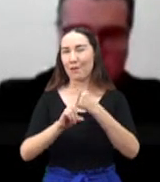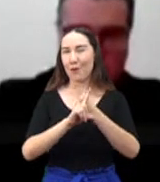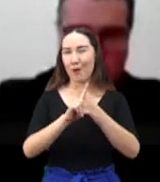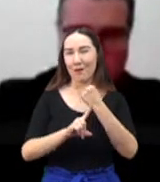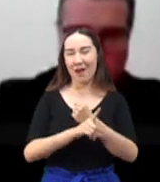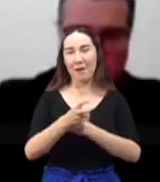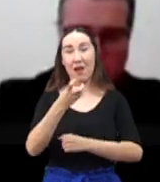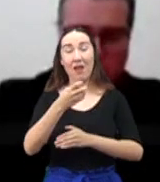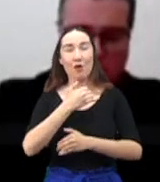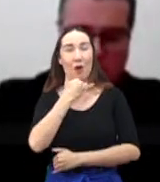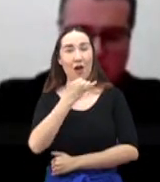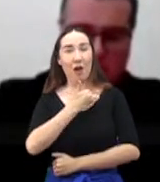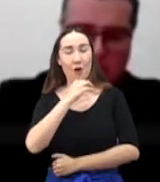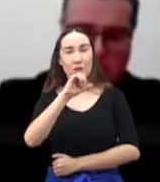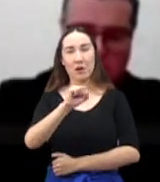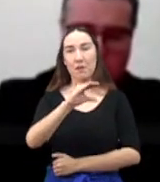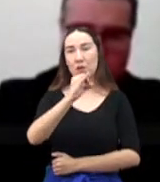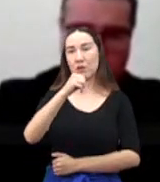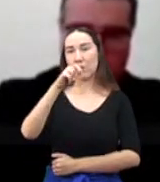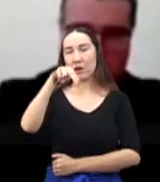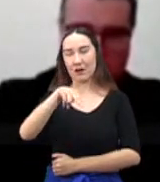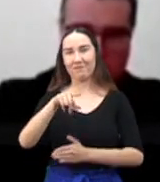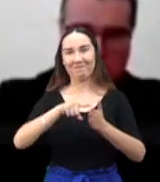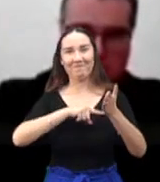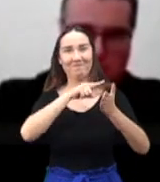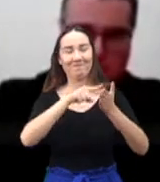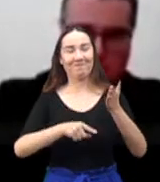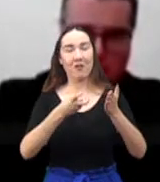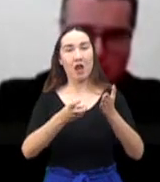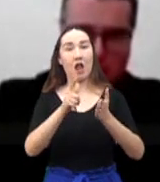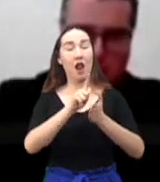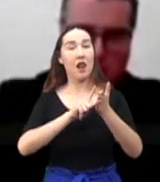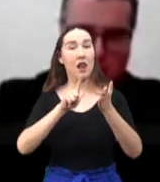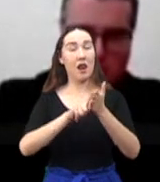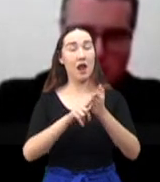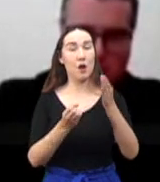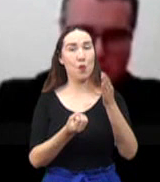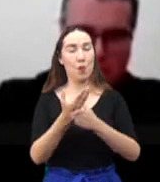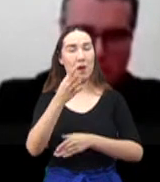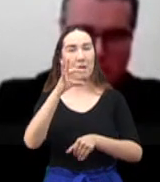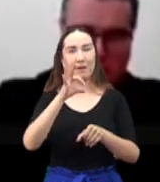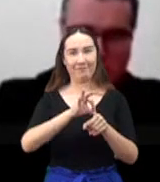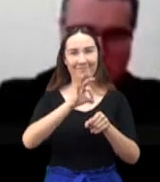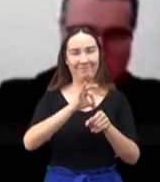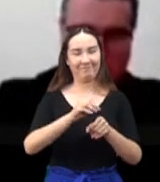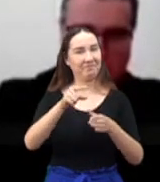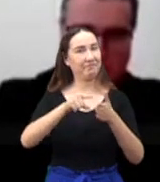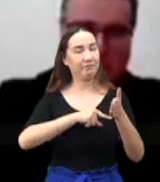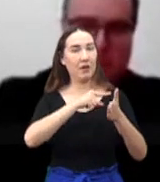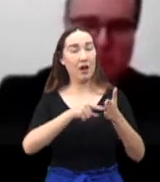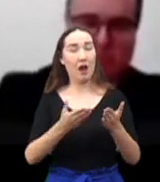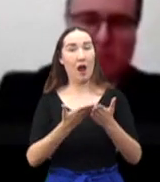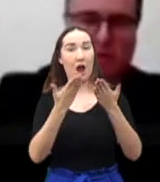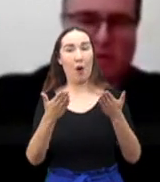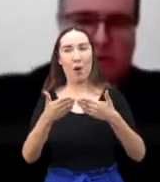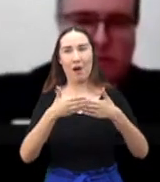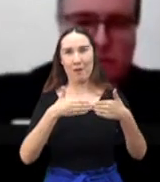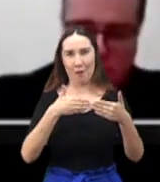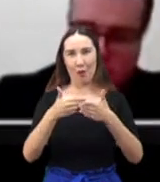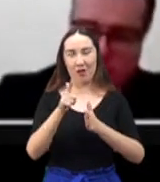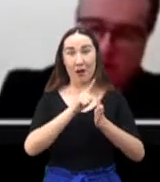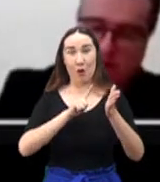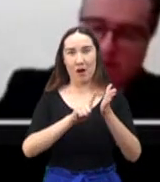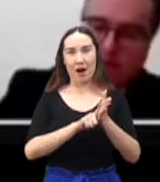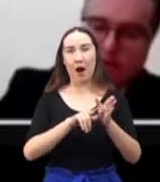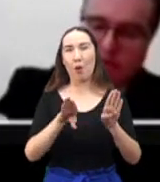fallo de la Suprema Corte de Justicia de la Nación al invalidar la nueva ley electoral, ya que el nuevo marco legal las protegía